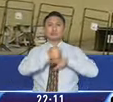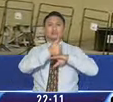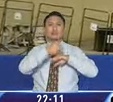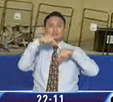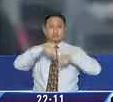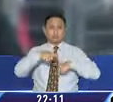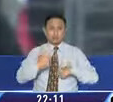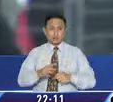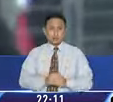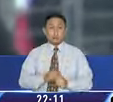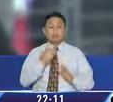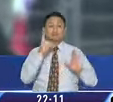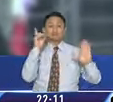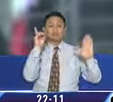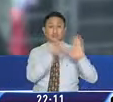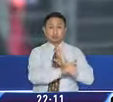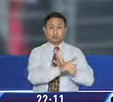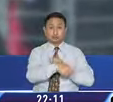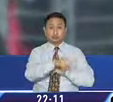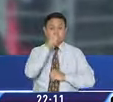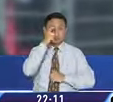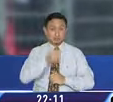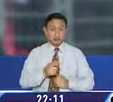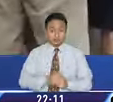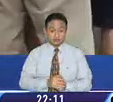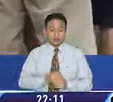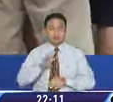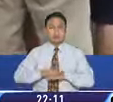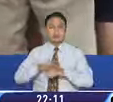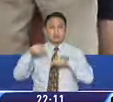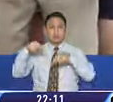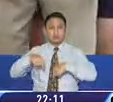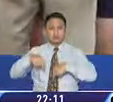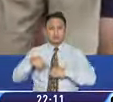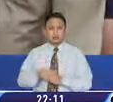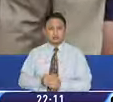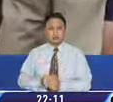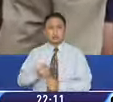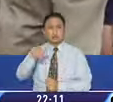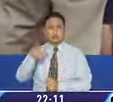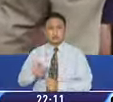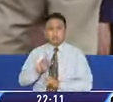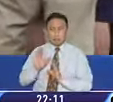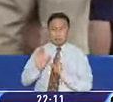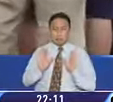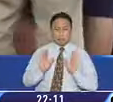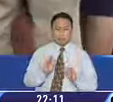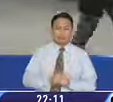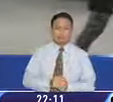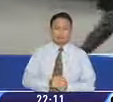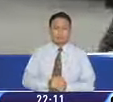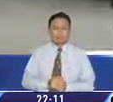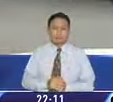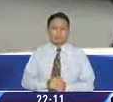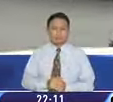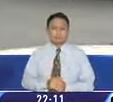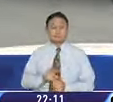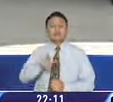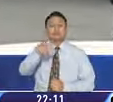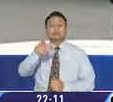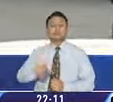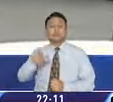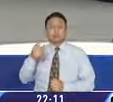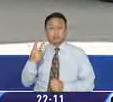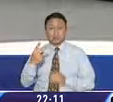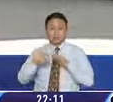habría colocado la denuncia respectiva debido a la evasión ejecutada por los reclusos. Según se conoce, quienes se fugaron